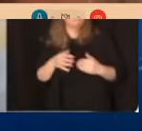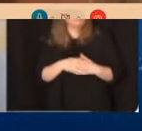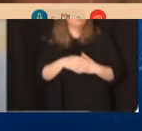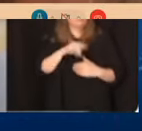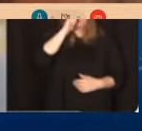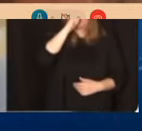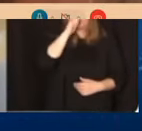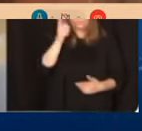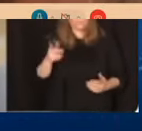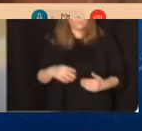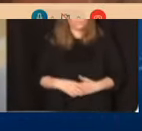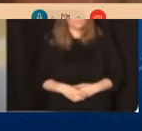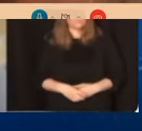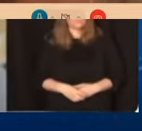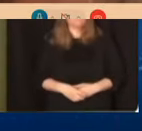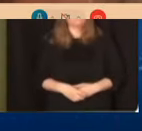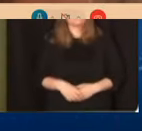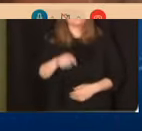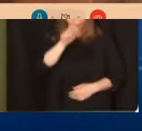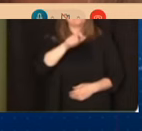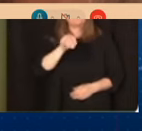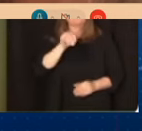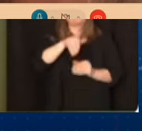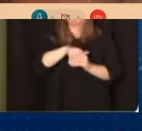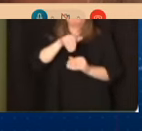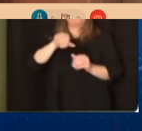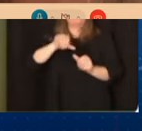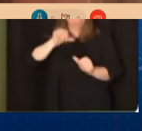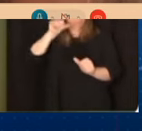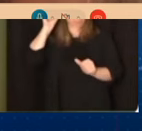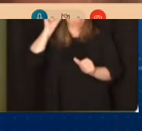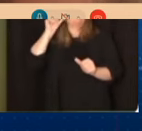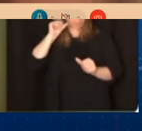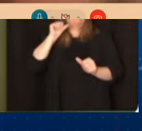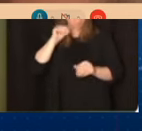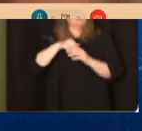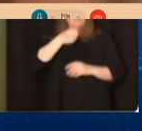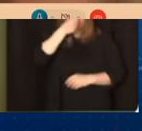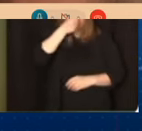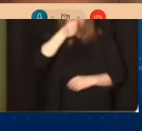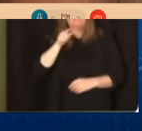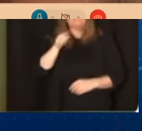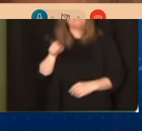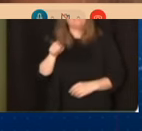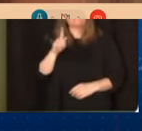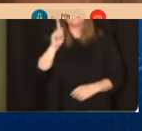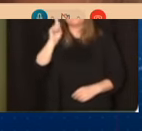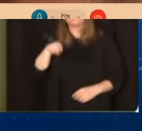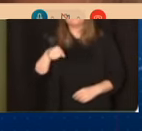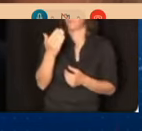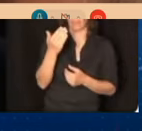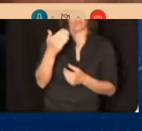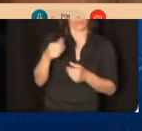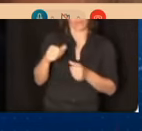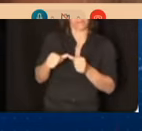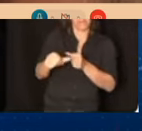a los catalanes les gustan los gobiernos corruptos? Porque han votado al gobierno 3%. Ahora